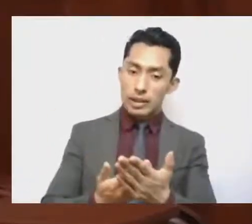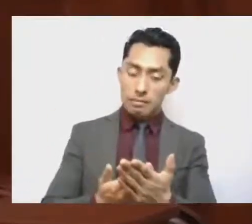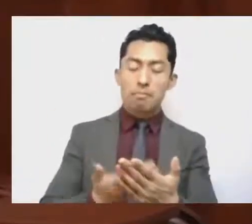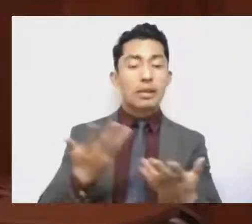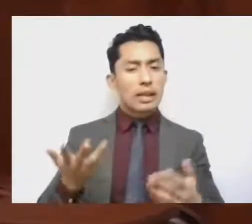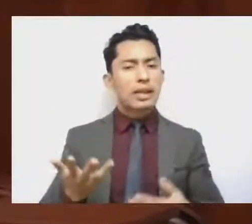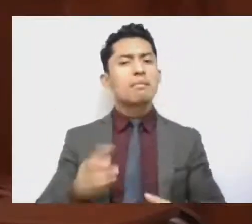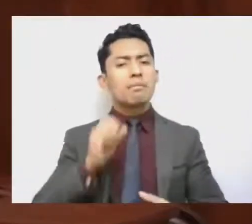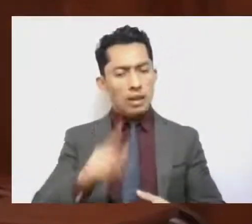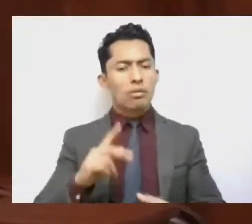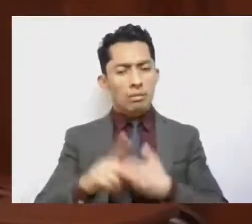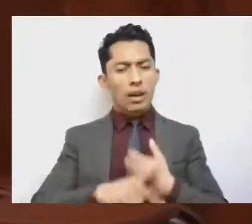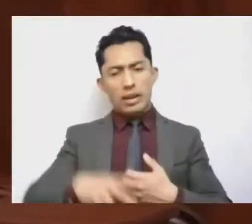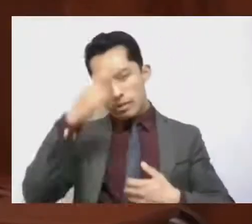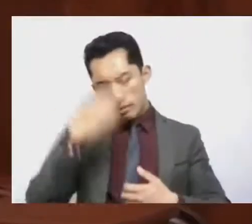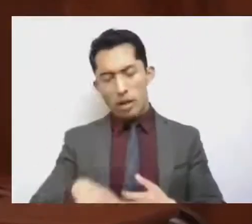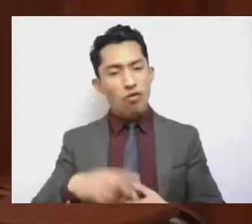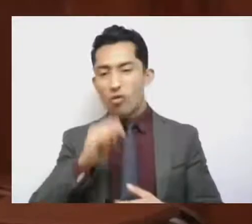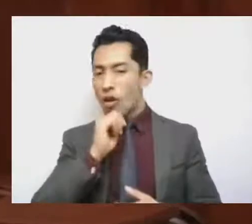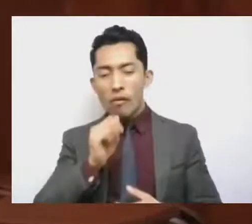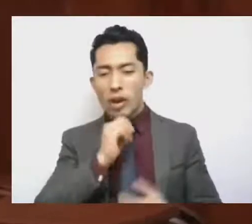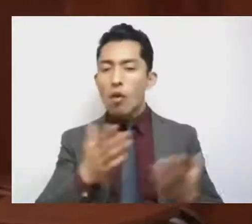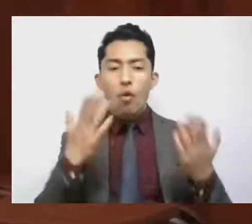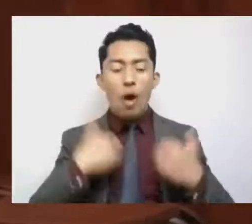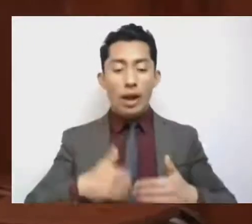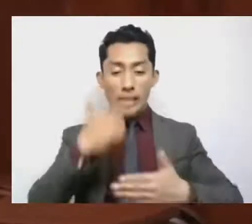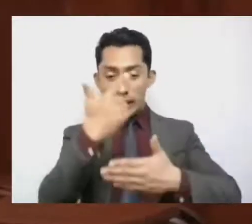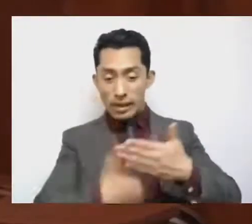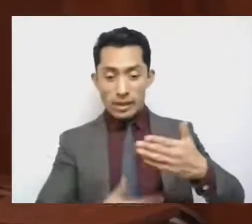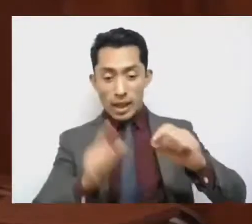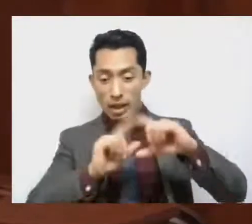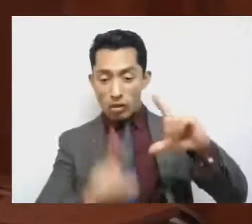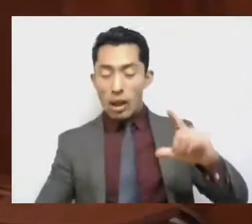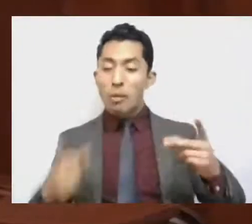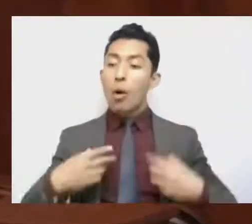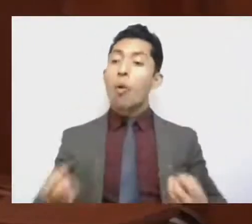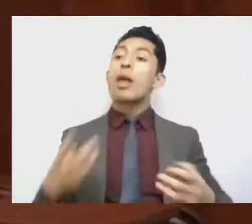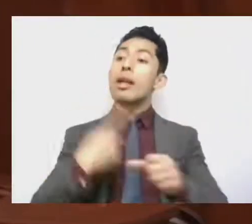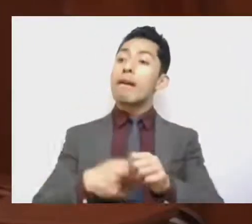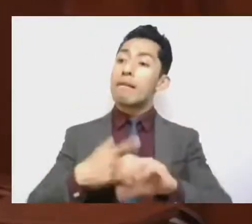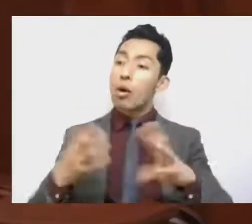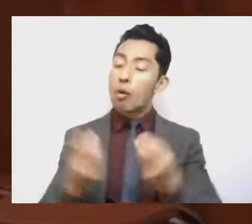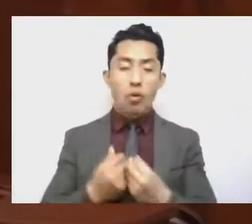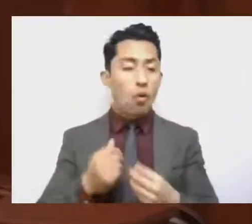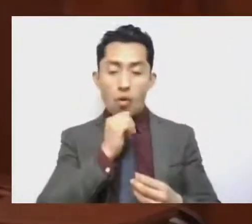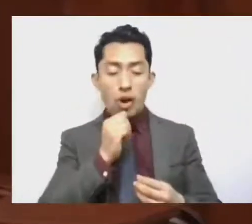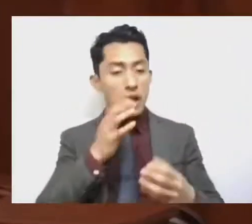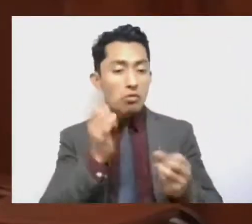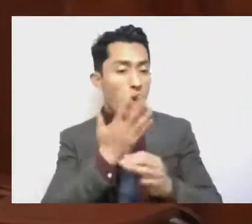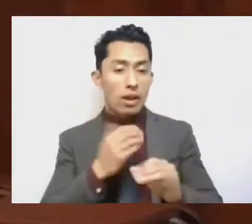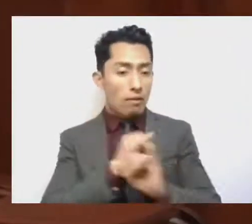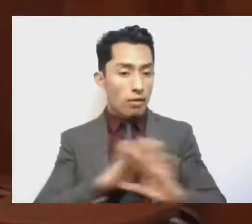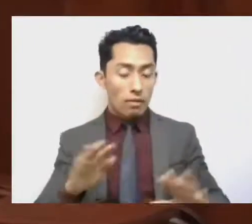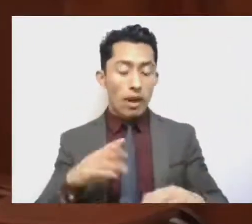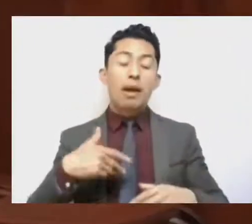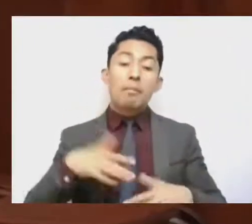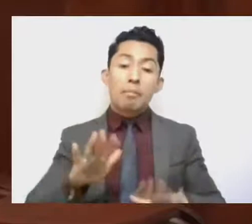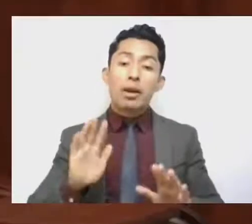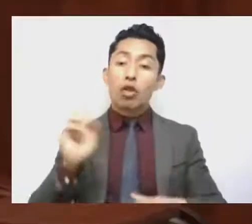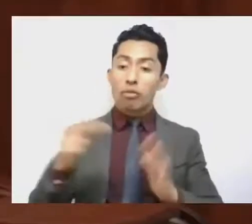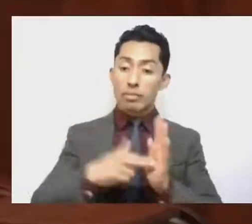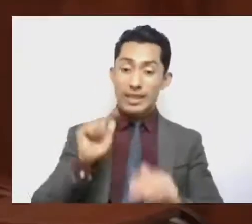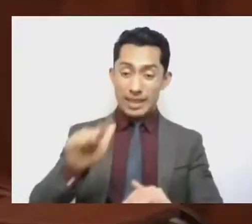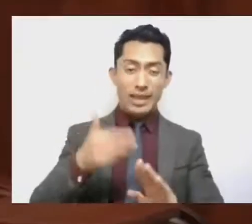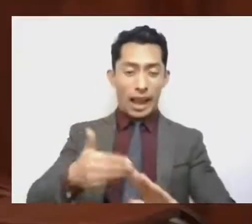en México aún no se cuenta con un registro nacional de pacientes renales, se estima que para 2017 había alrededor